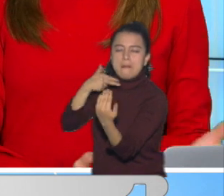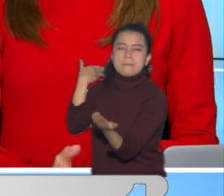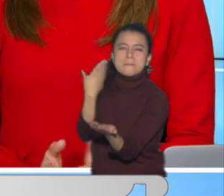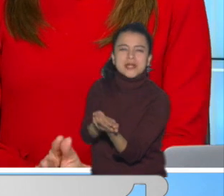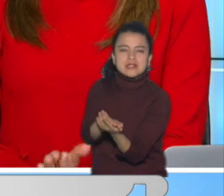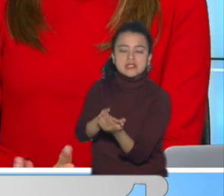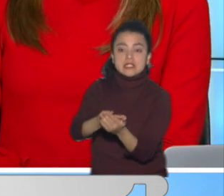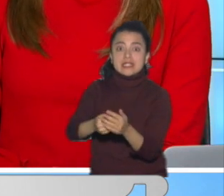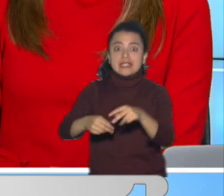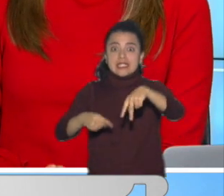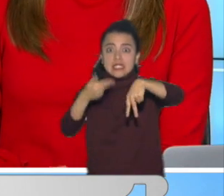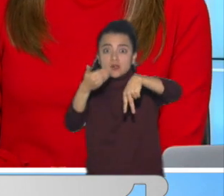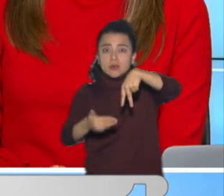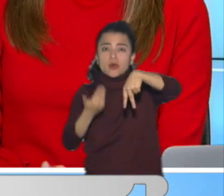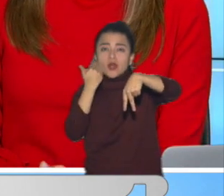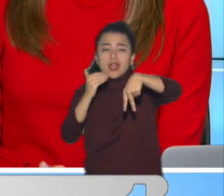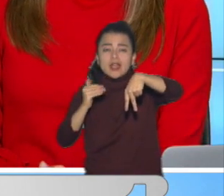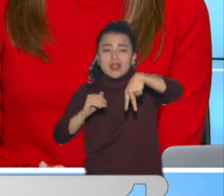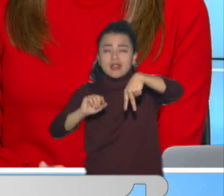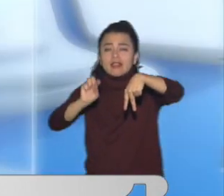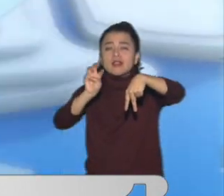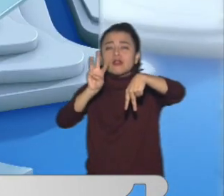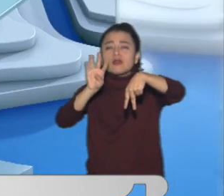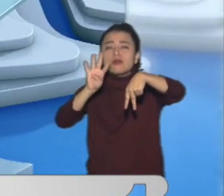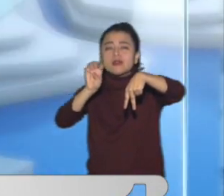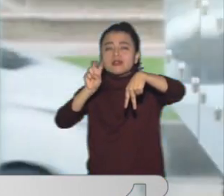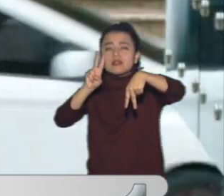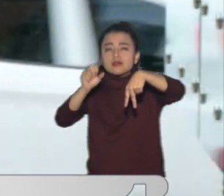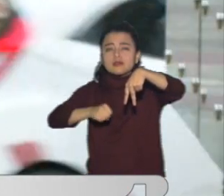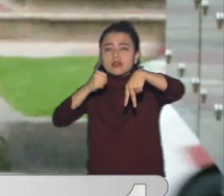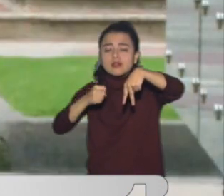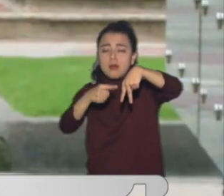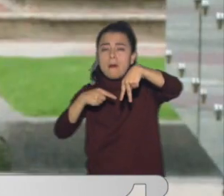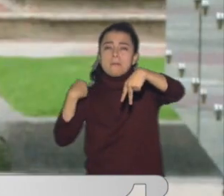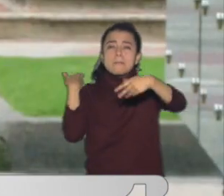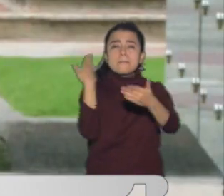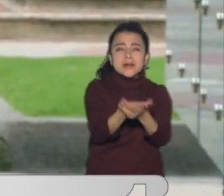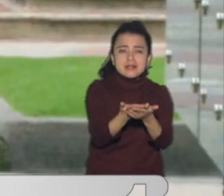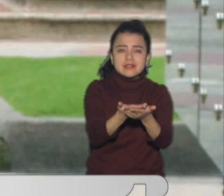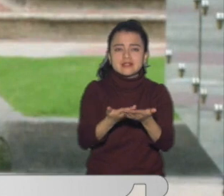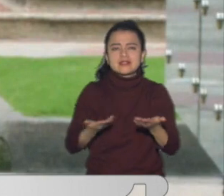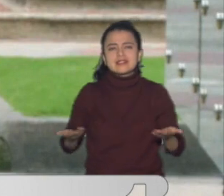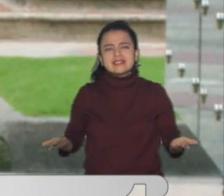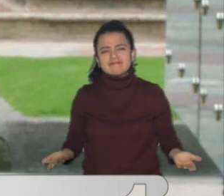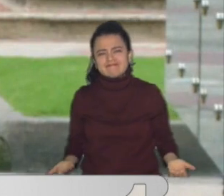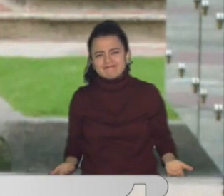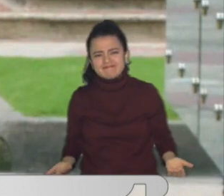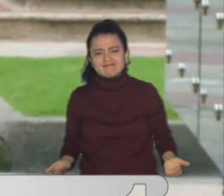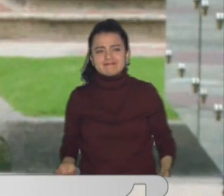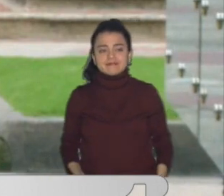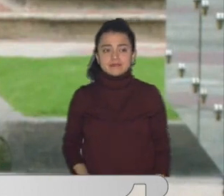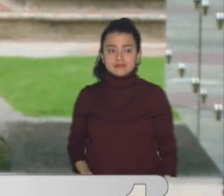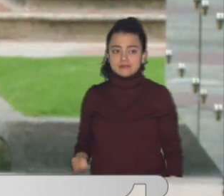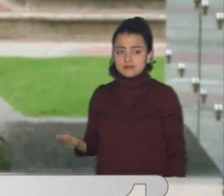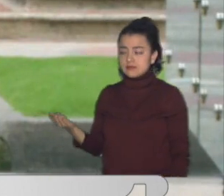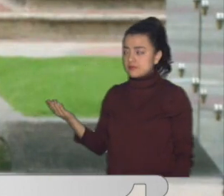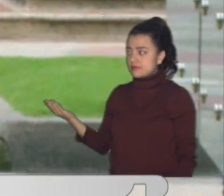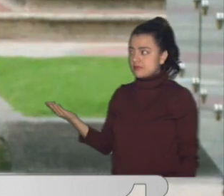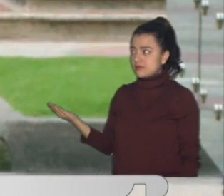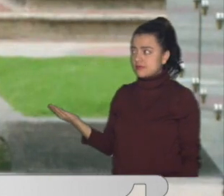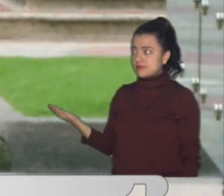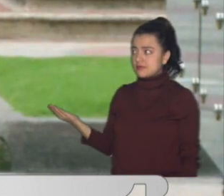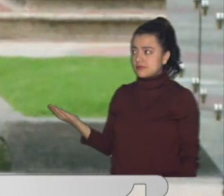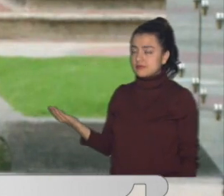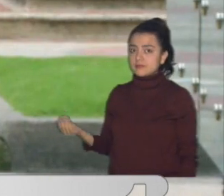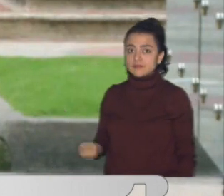condición se encuentra la mujer? Muy buenos días. Muchas gracias, Luisa. Muy buenos días. Lo que han